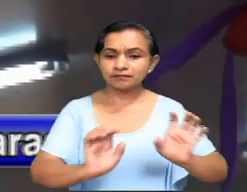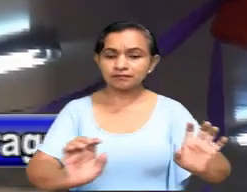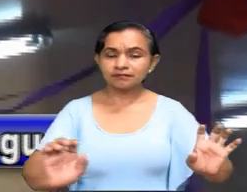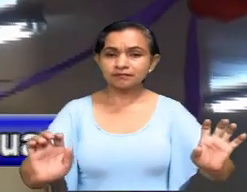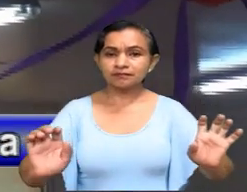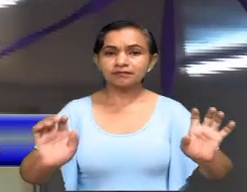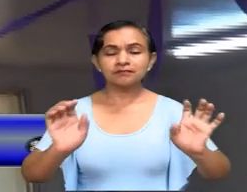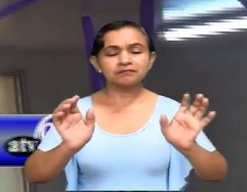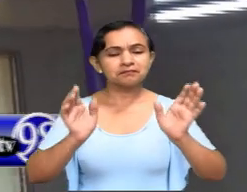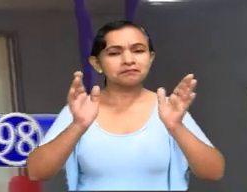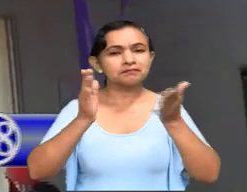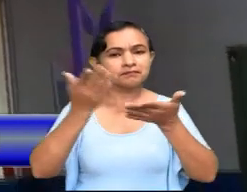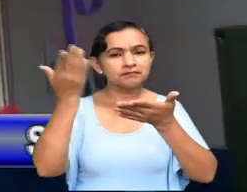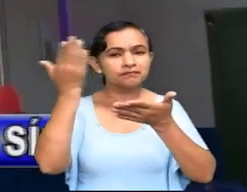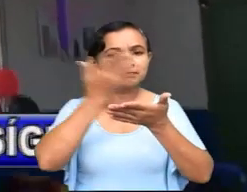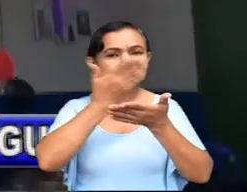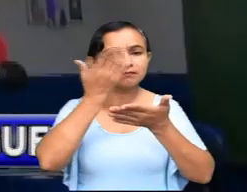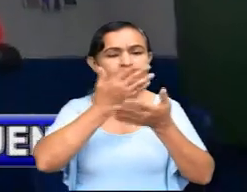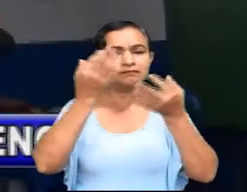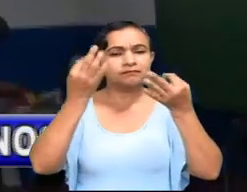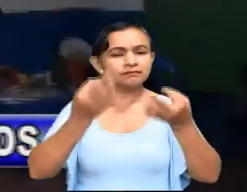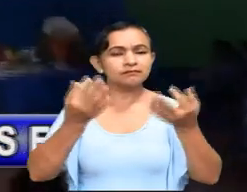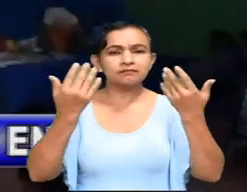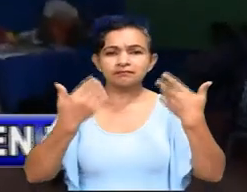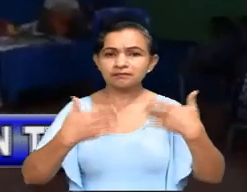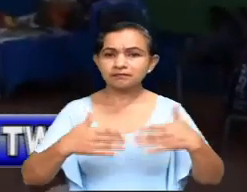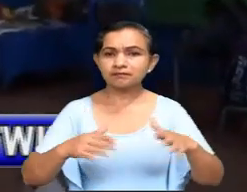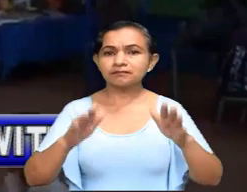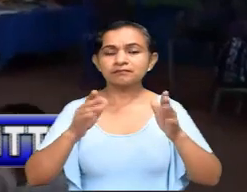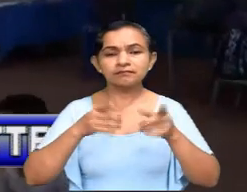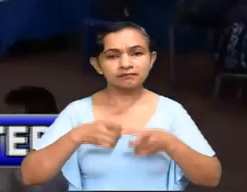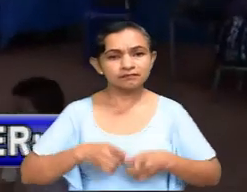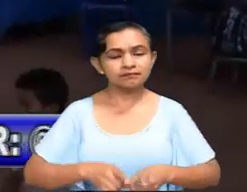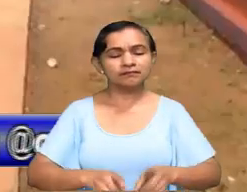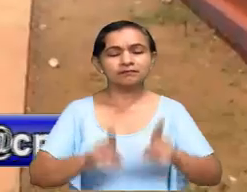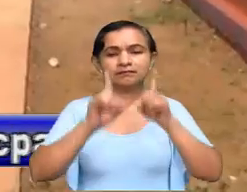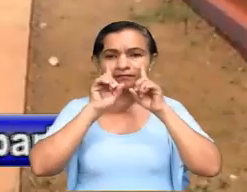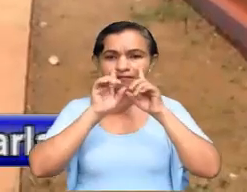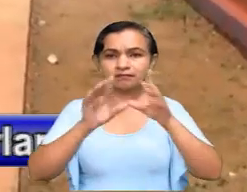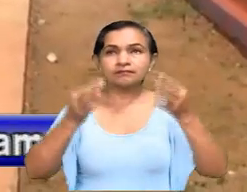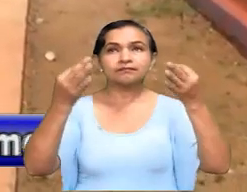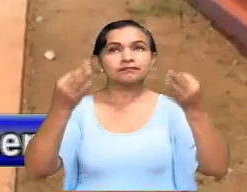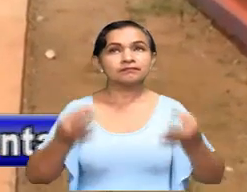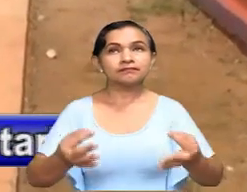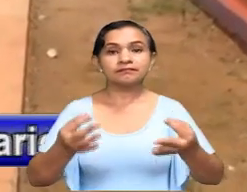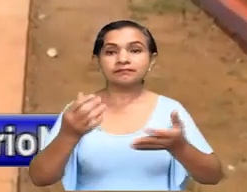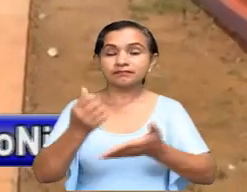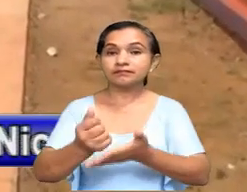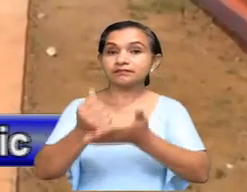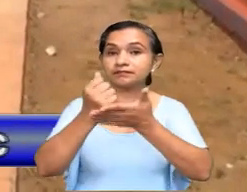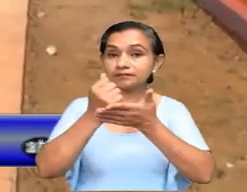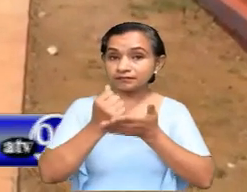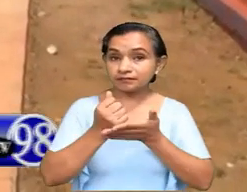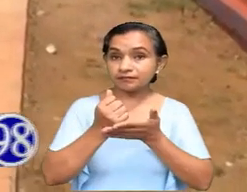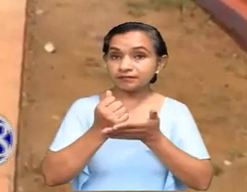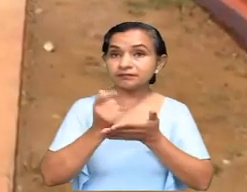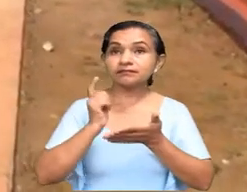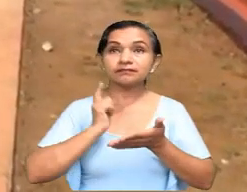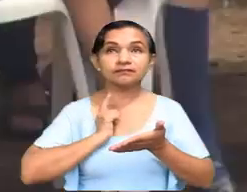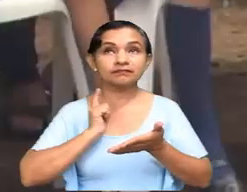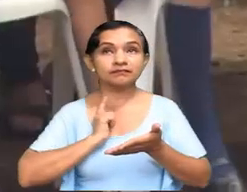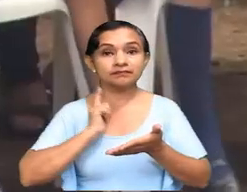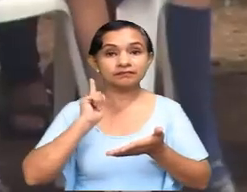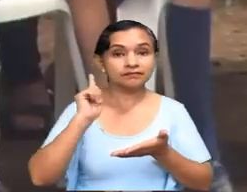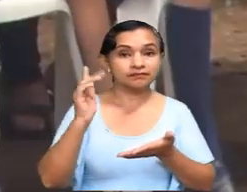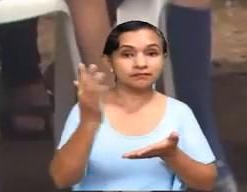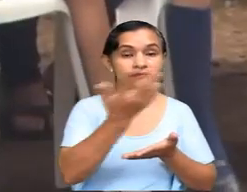localidad reciban el pan del saber en ambientes agradables, dignos y seguros. Eso permite, complementando con todos